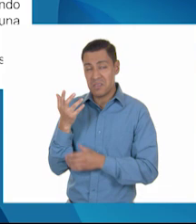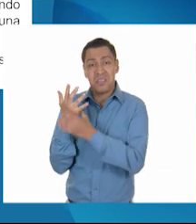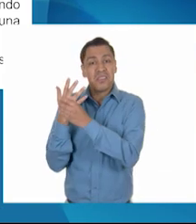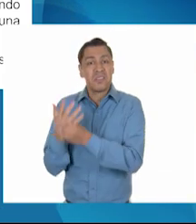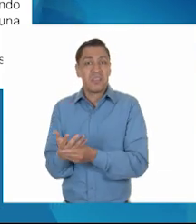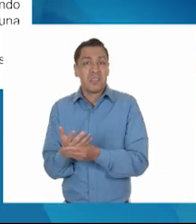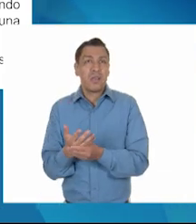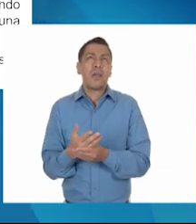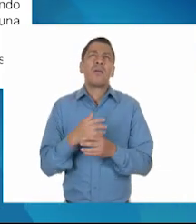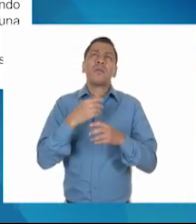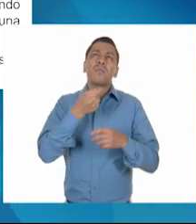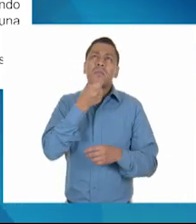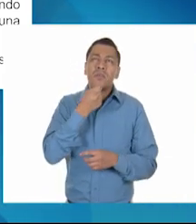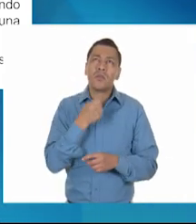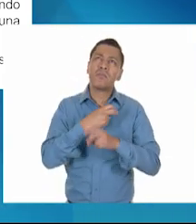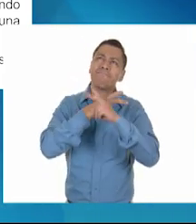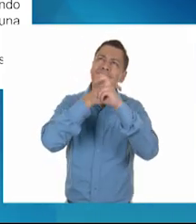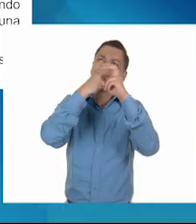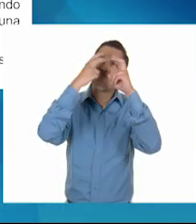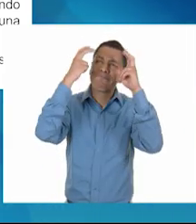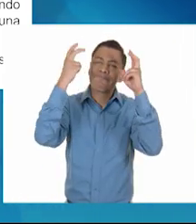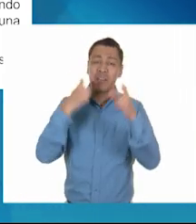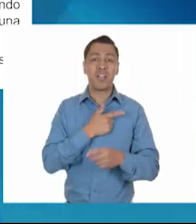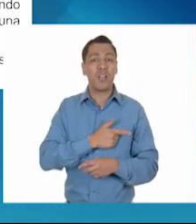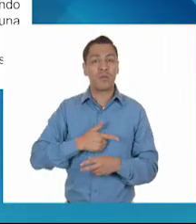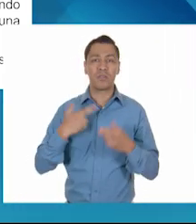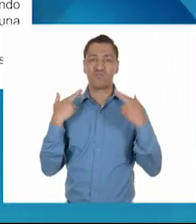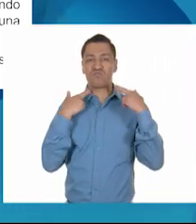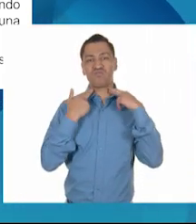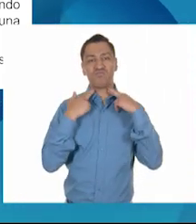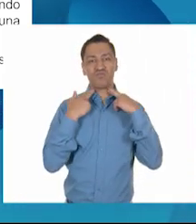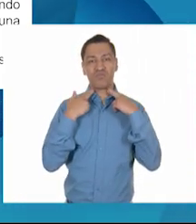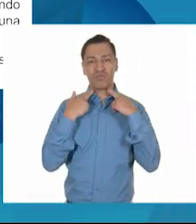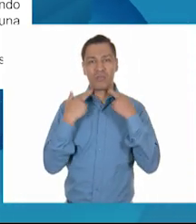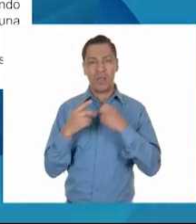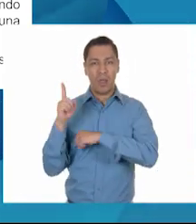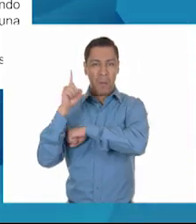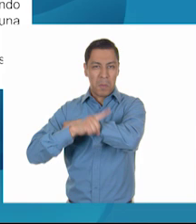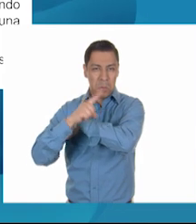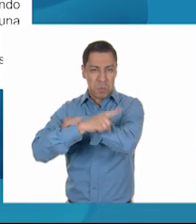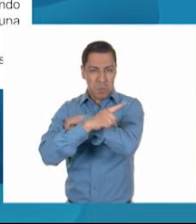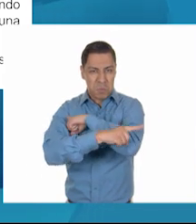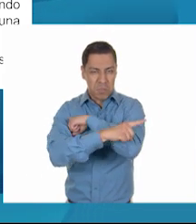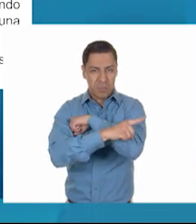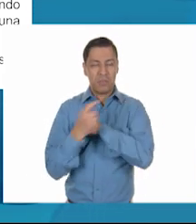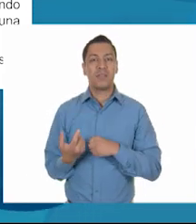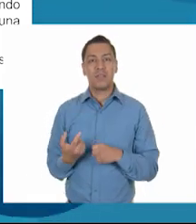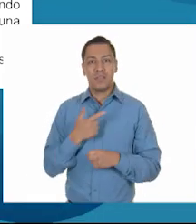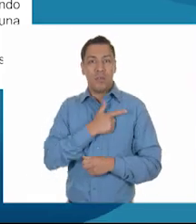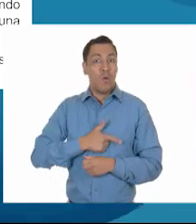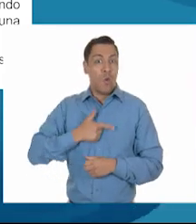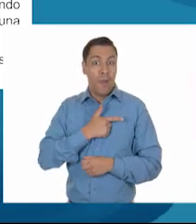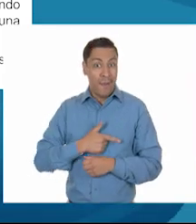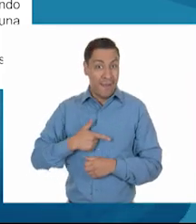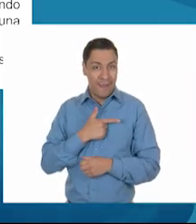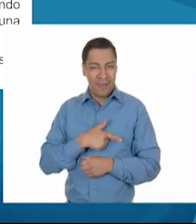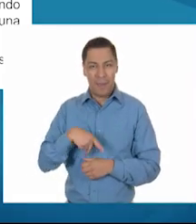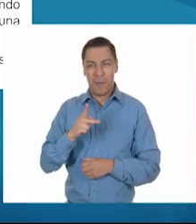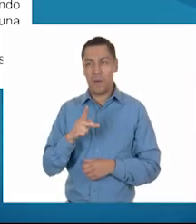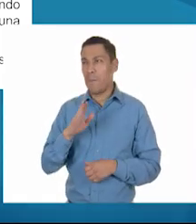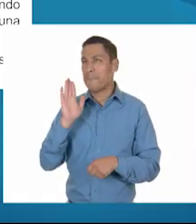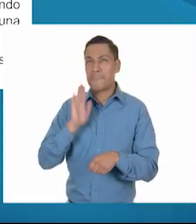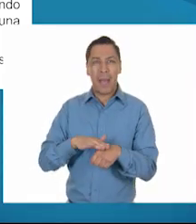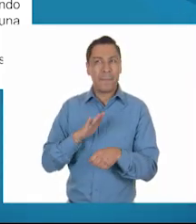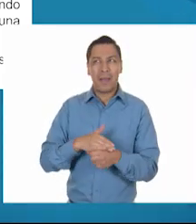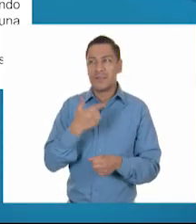sueños. Le gustaban los robots, como a Juan Carlos, también los dinosaurios, como a María, pero se sentía más identificado con